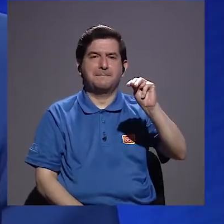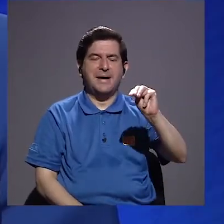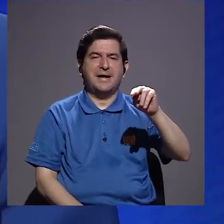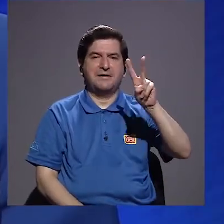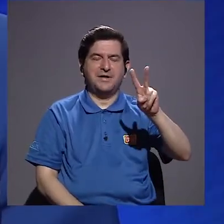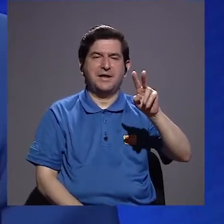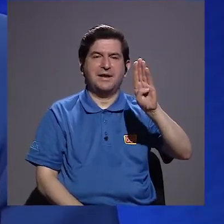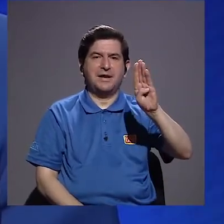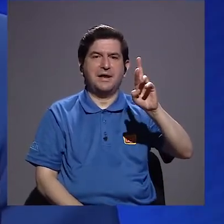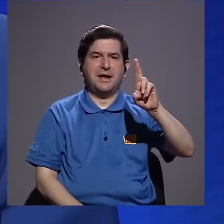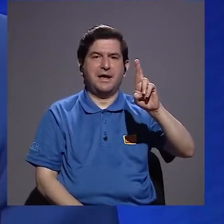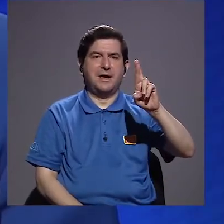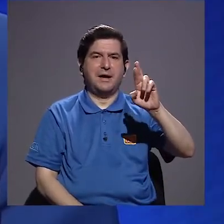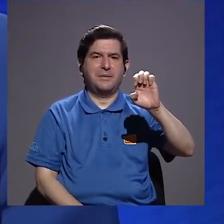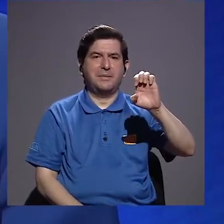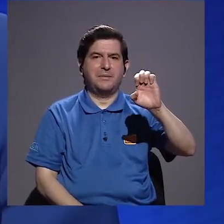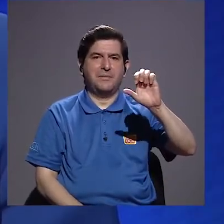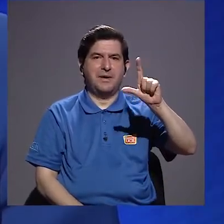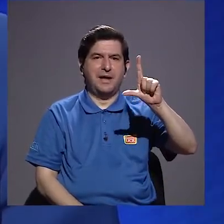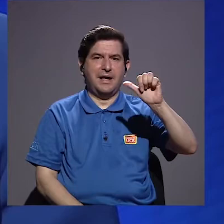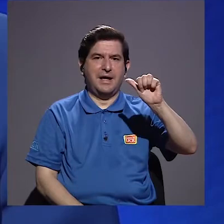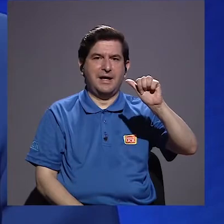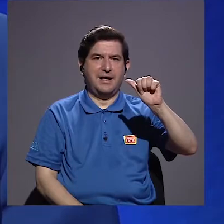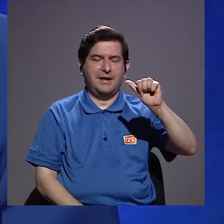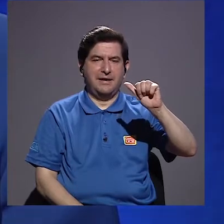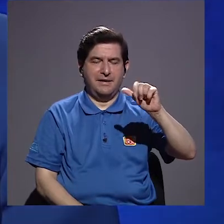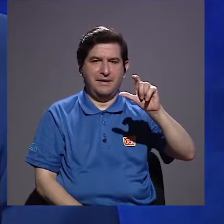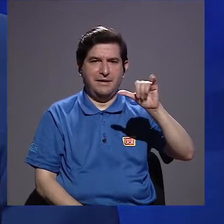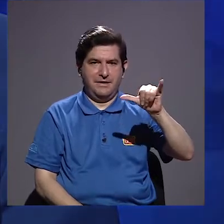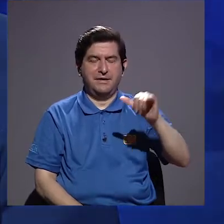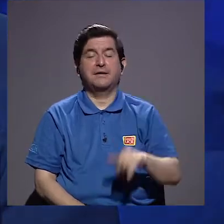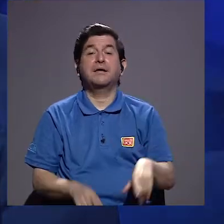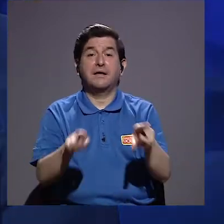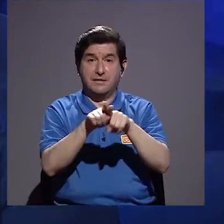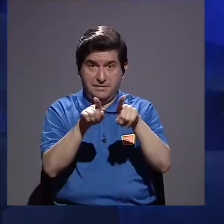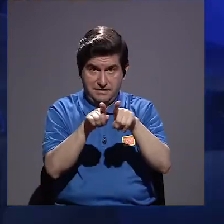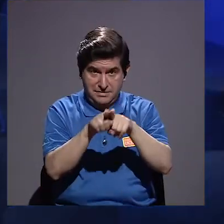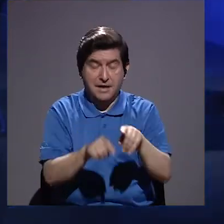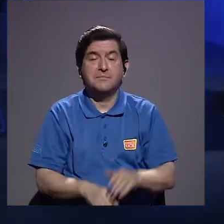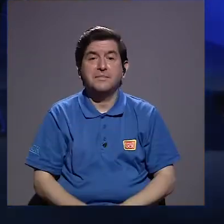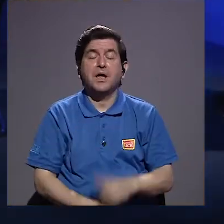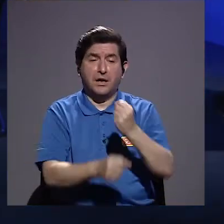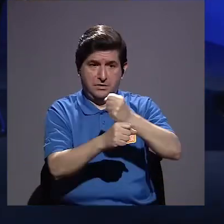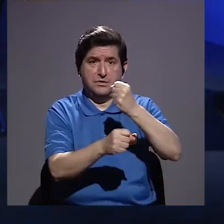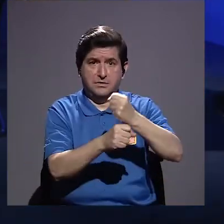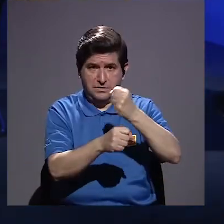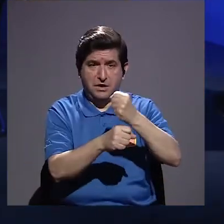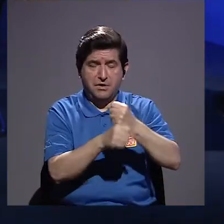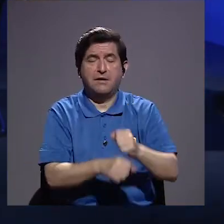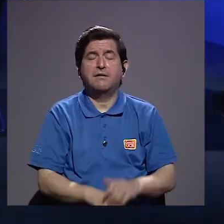más. Estaba también por ahí, pero no, aunque también litigaba